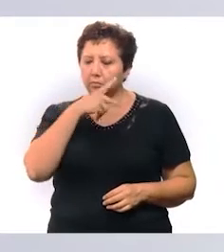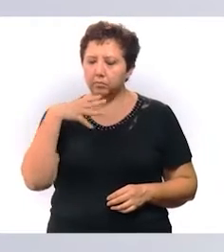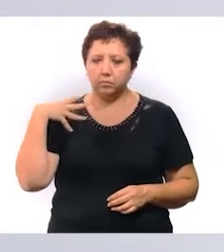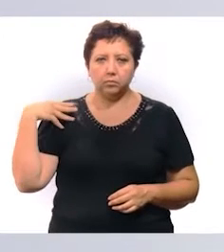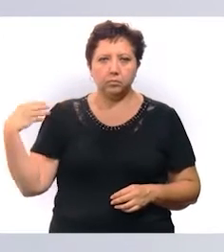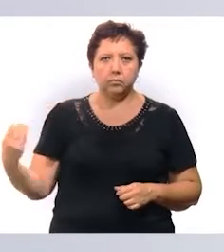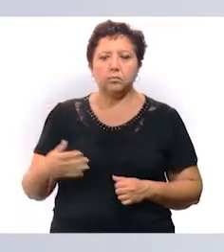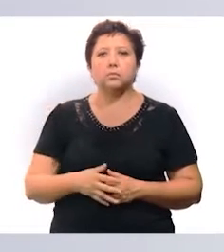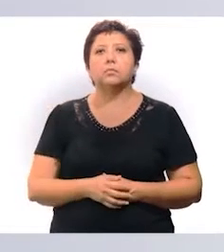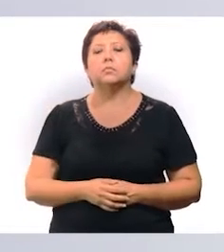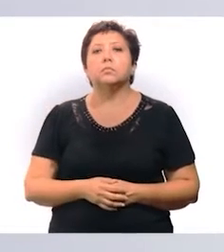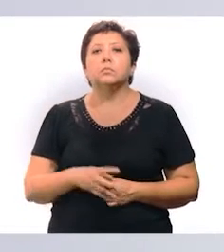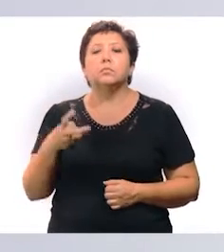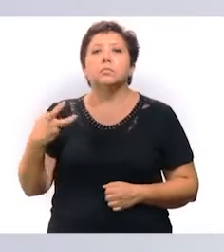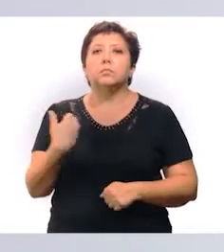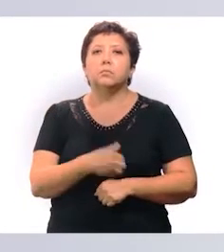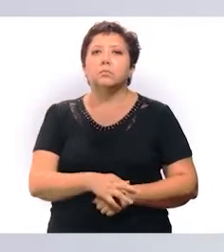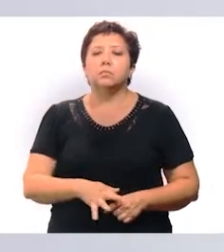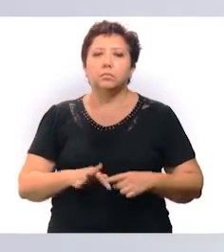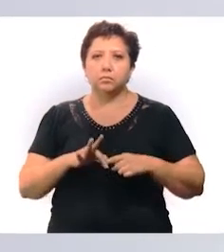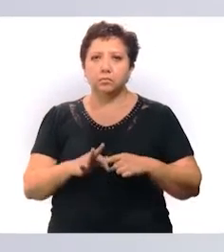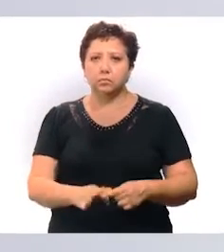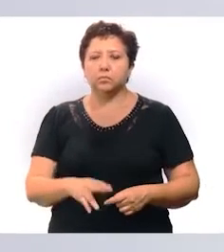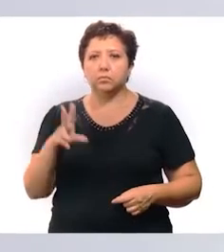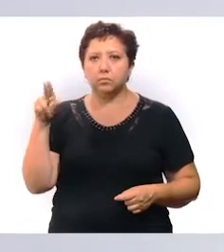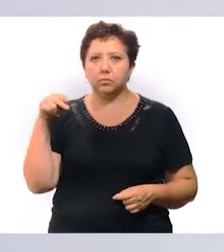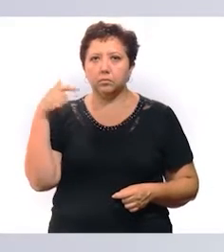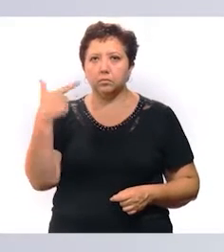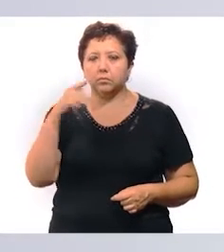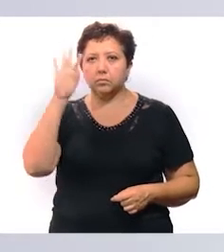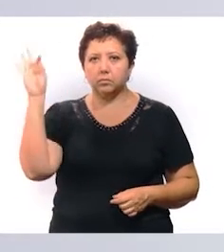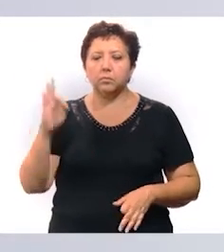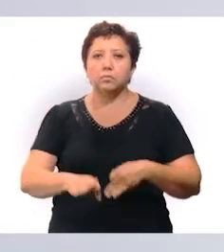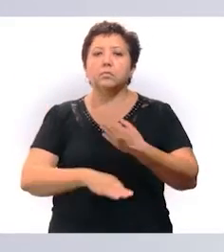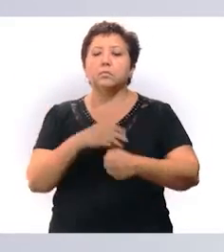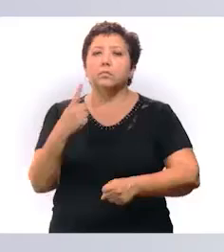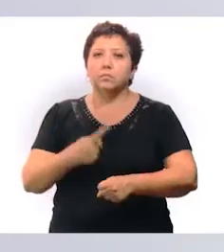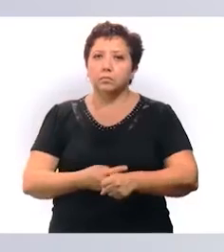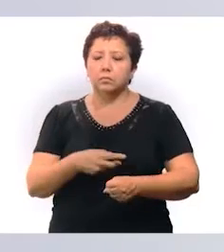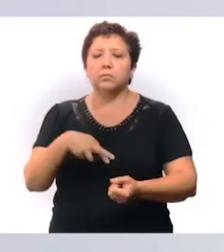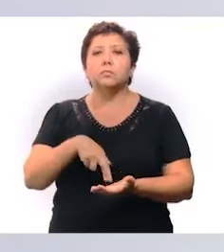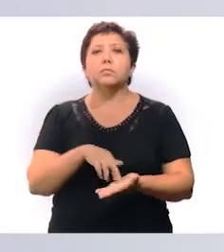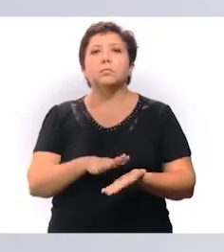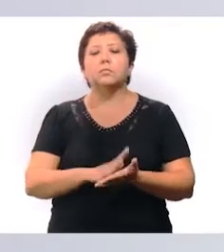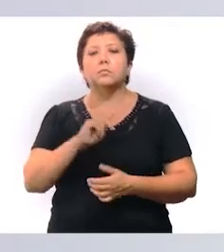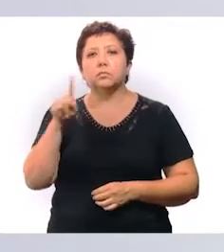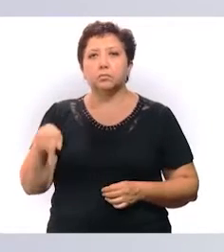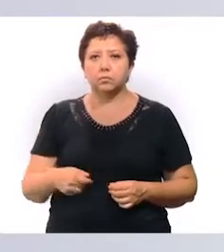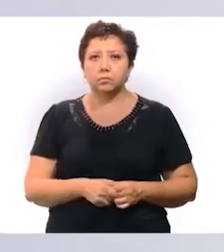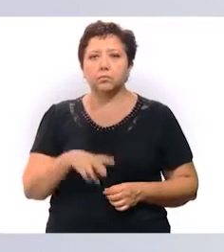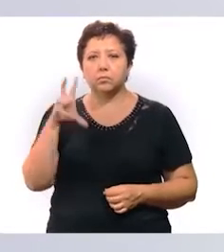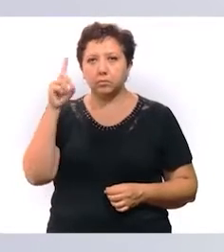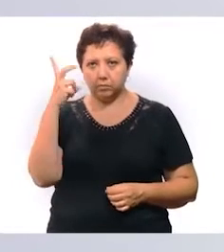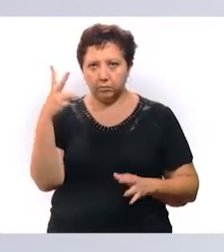síntomas ni pueden contagiar. Esta cifra representa el 87% del total de contagios registrados, que